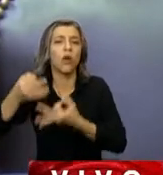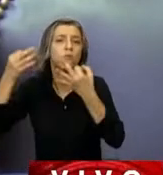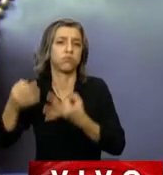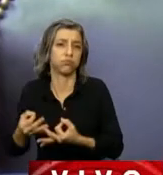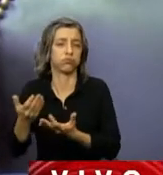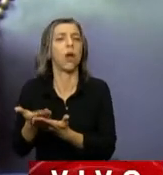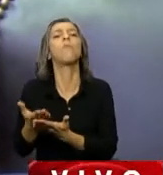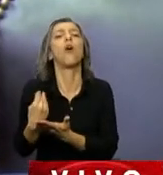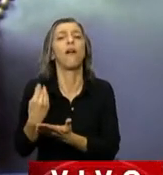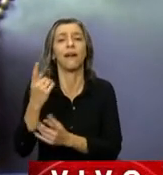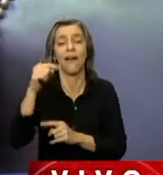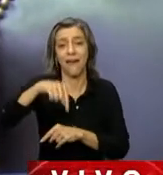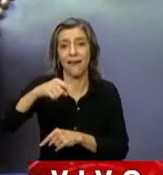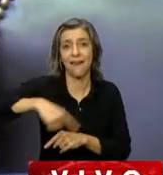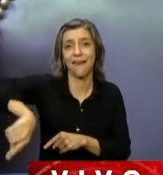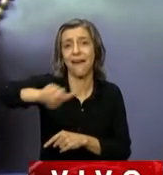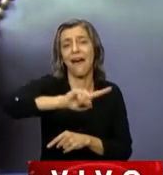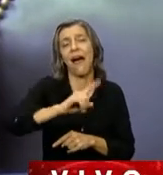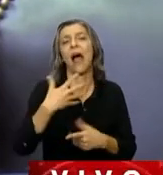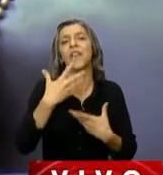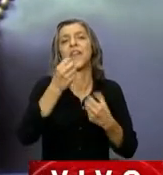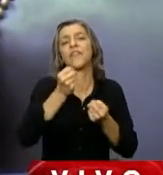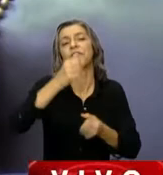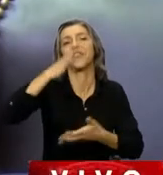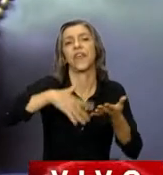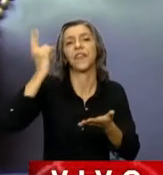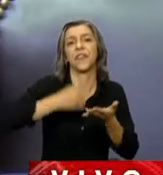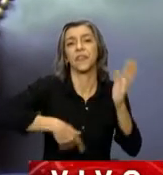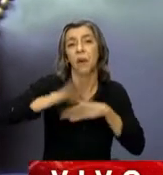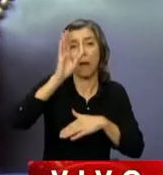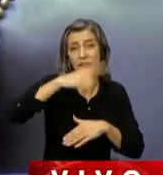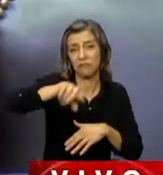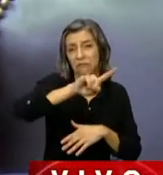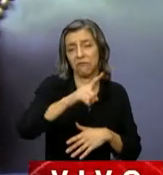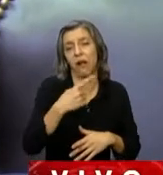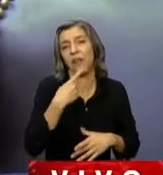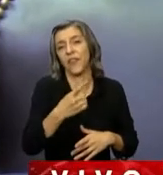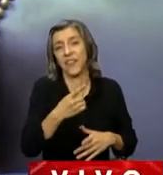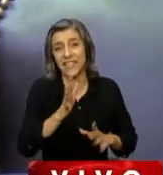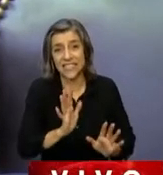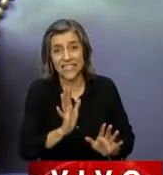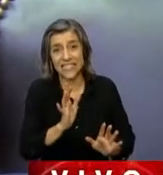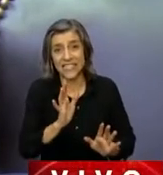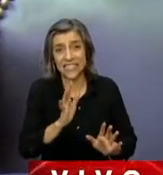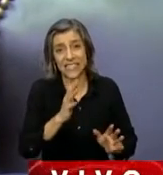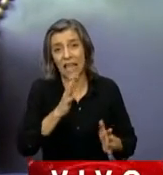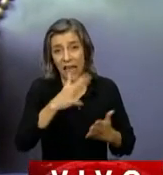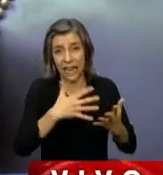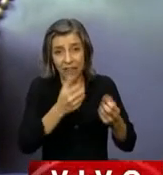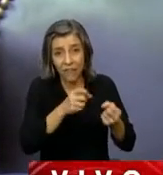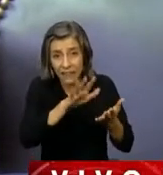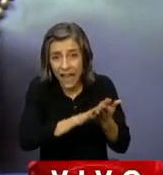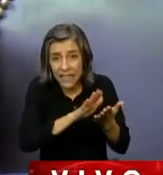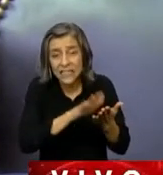acá se defienden en el dictamen de la mayoría. En este dictamen que ustedes quieren que votemos,